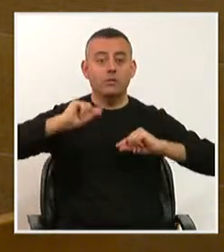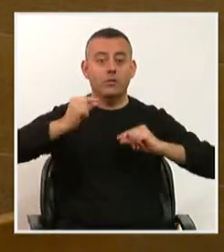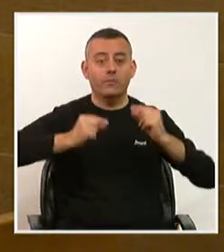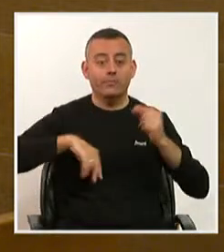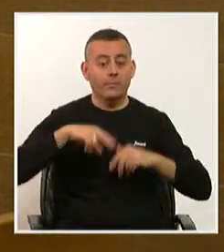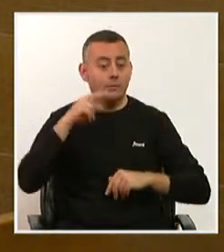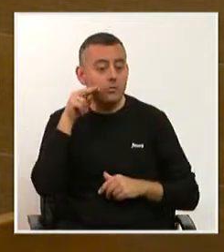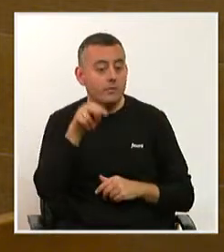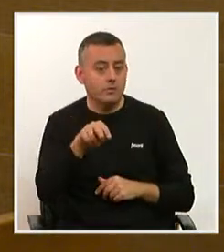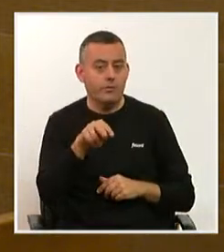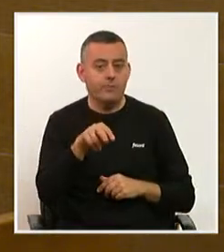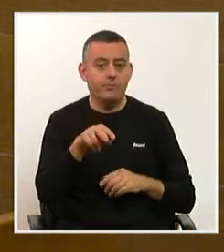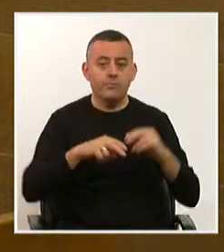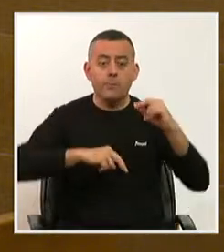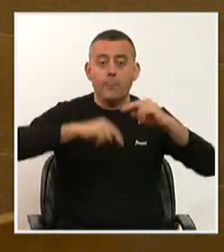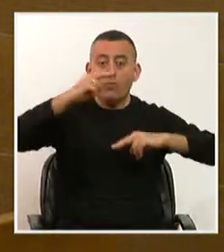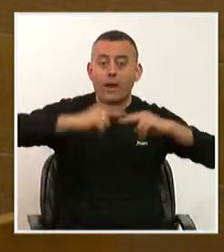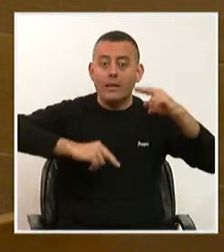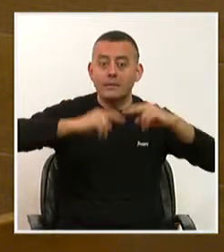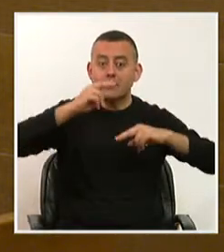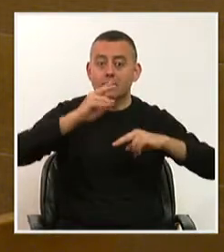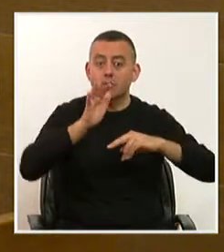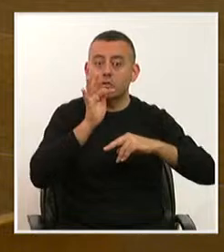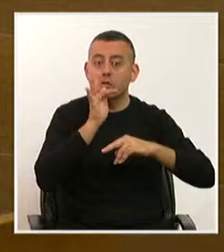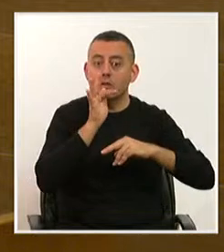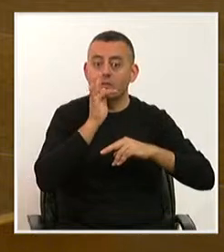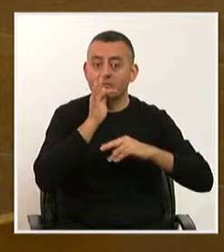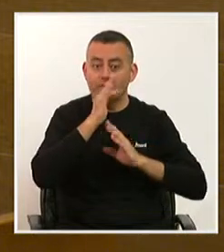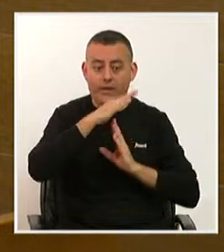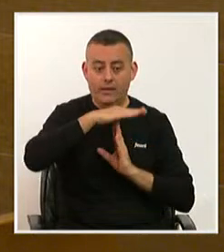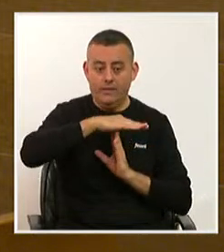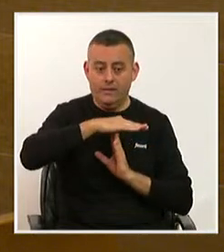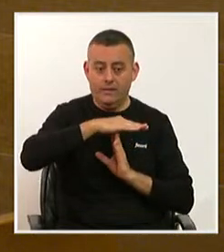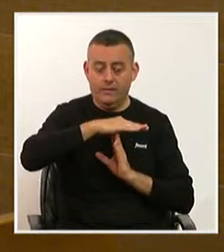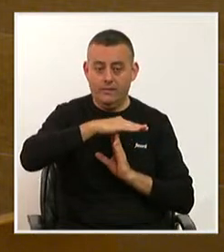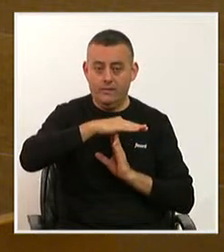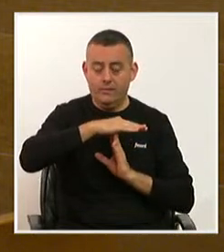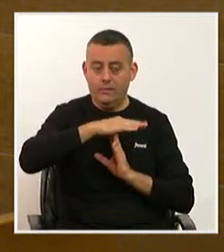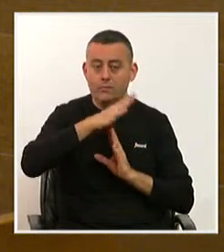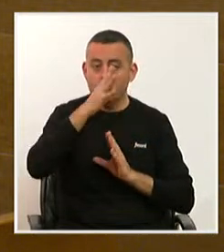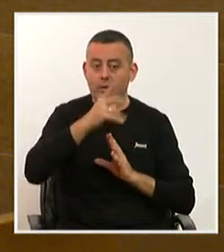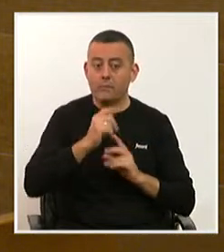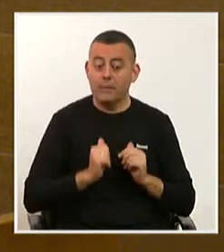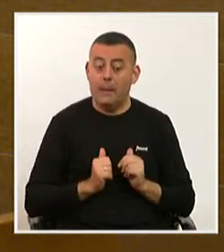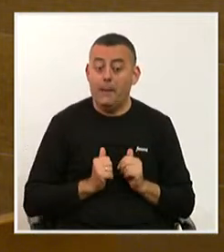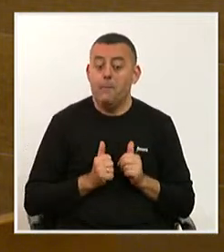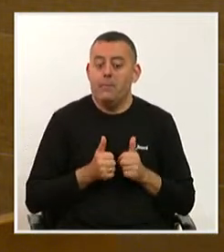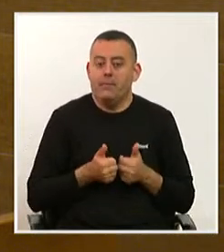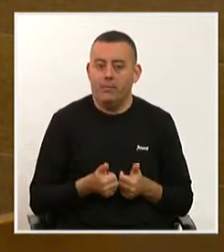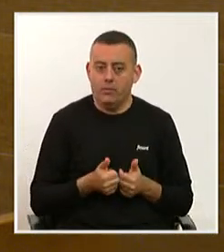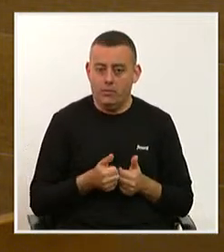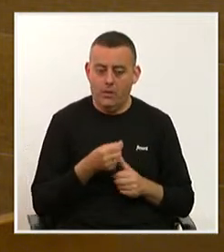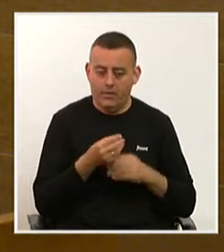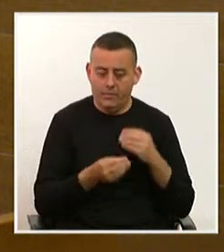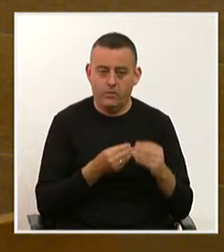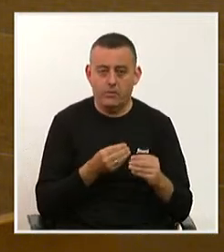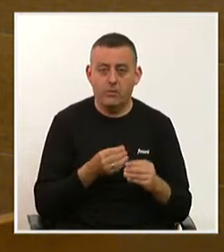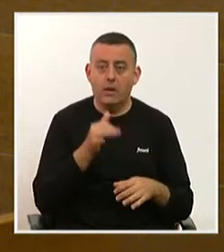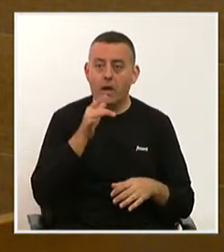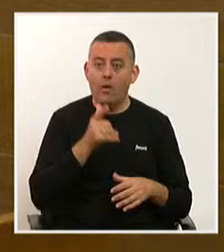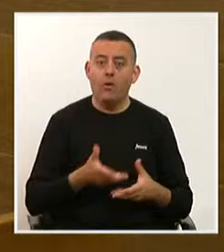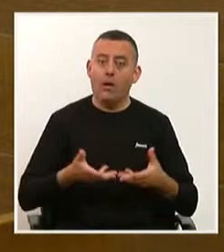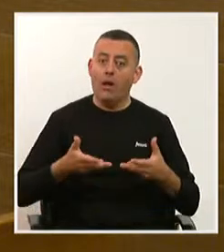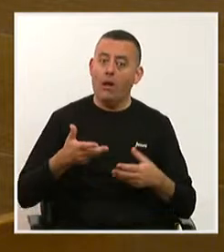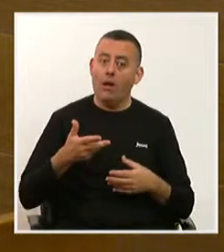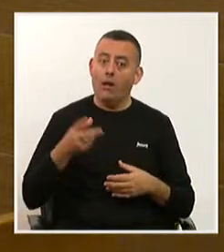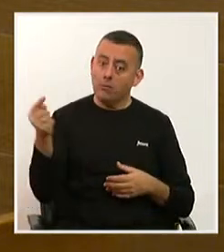obras que no están en construcción la mayoría están en inicio y todavía tienen el cuajo de venir aquí a hablar y a